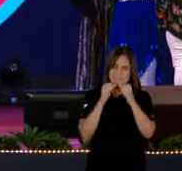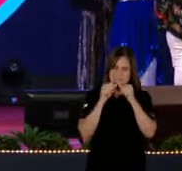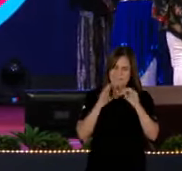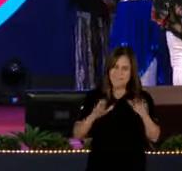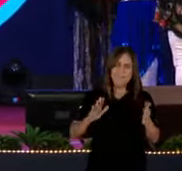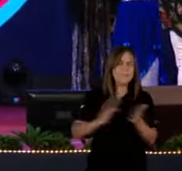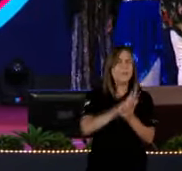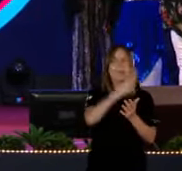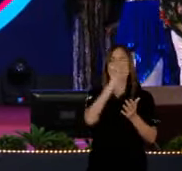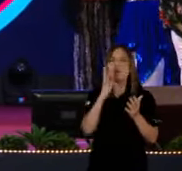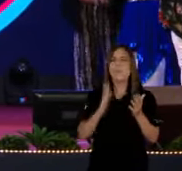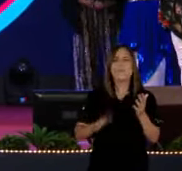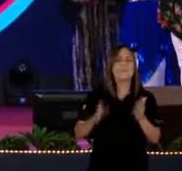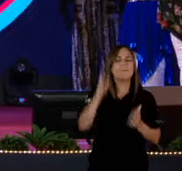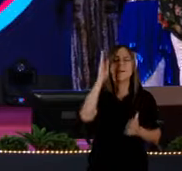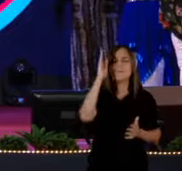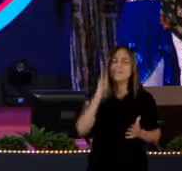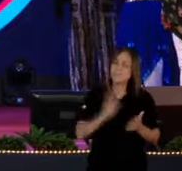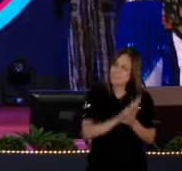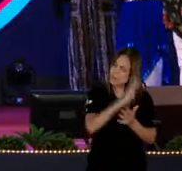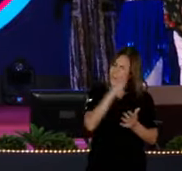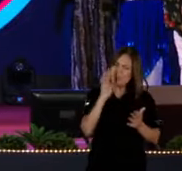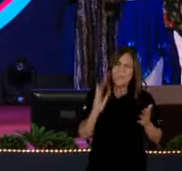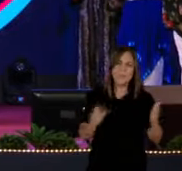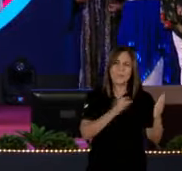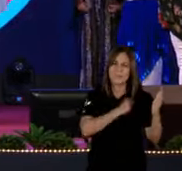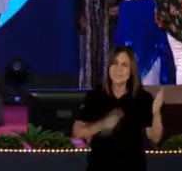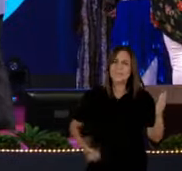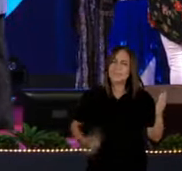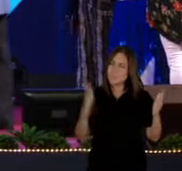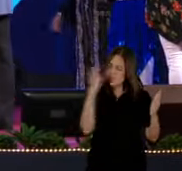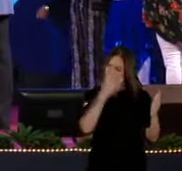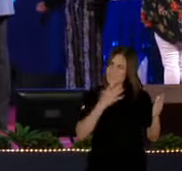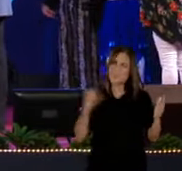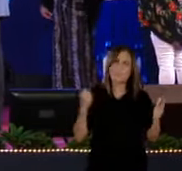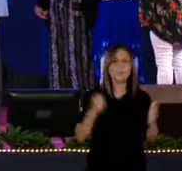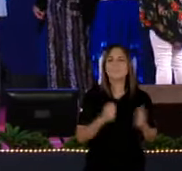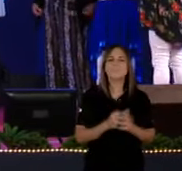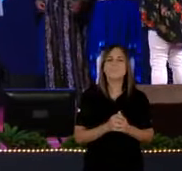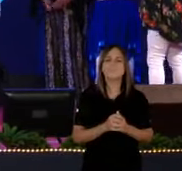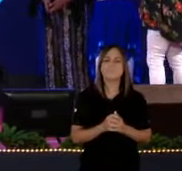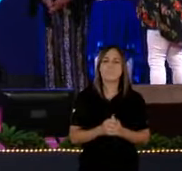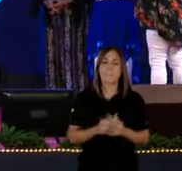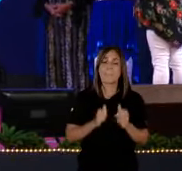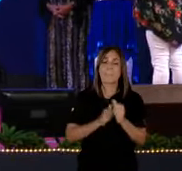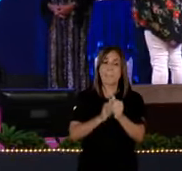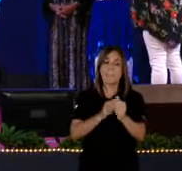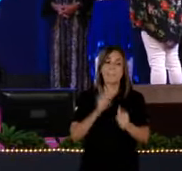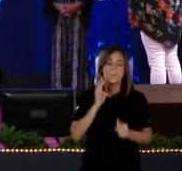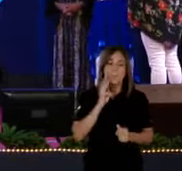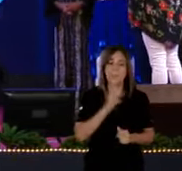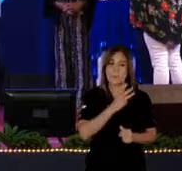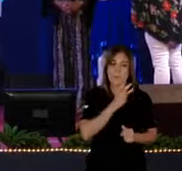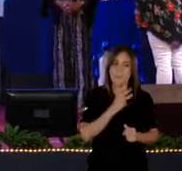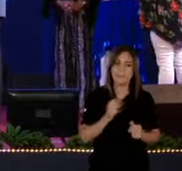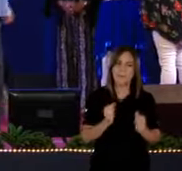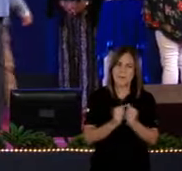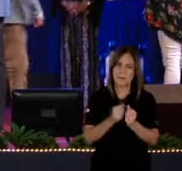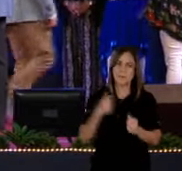Gloria a Dios. Gloria al Señor. Qué bonito. Apóstol Wanda Rolón con nosotros.